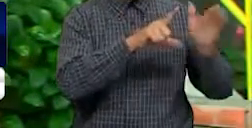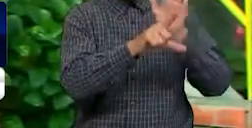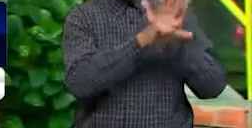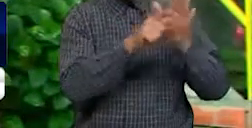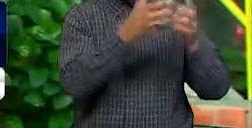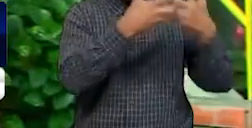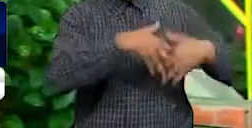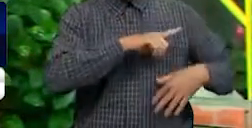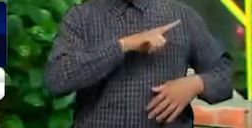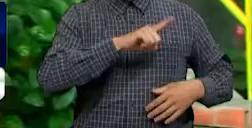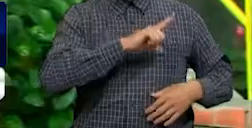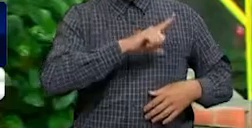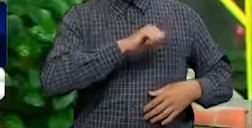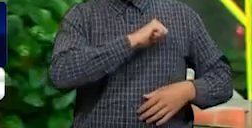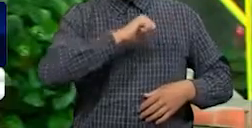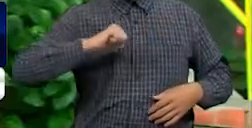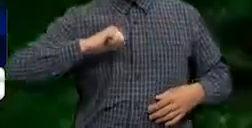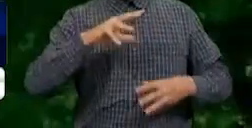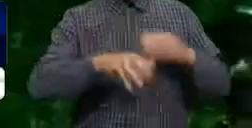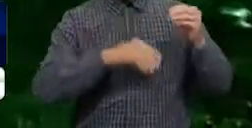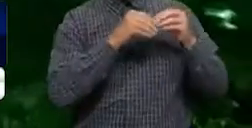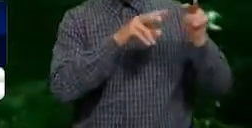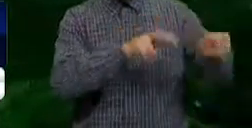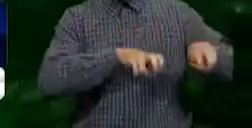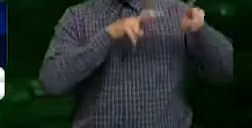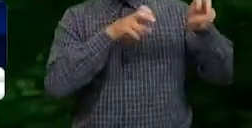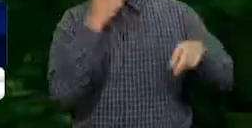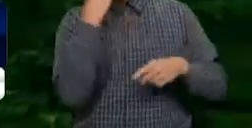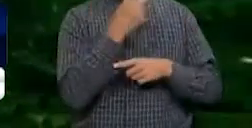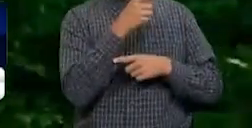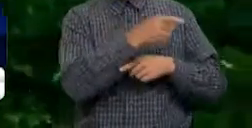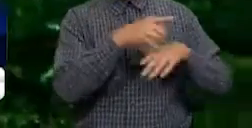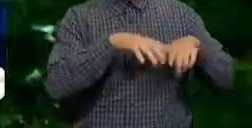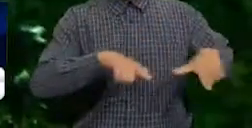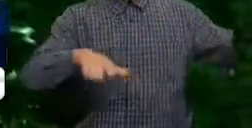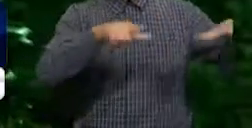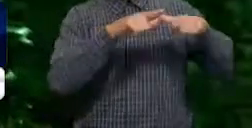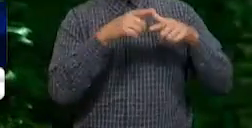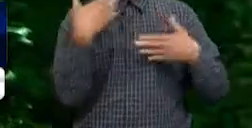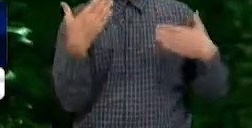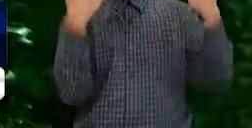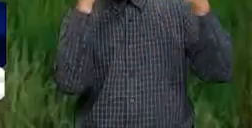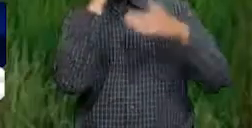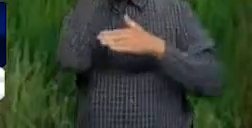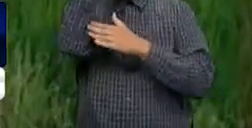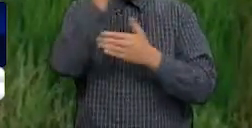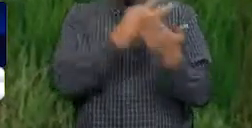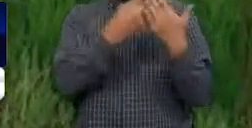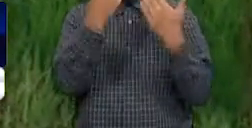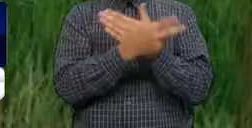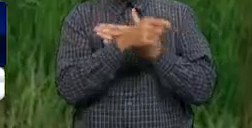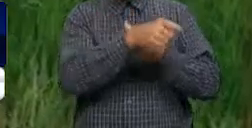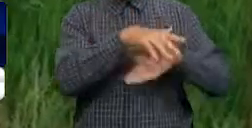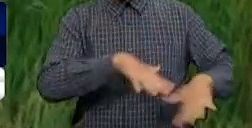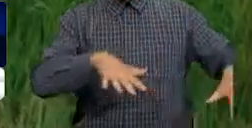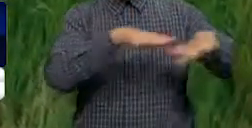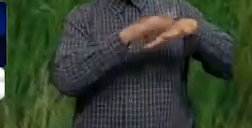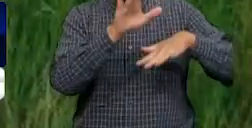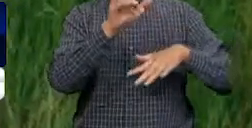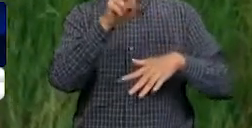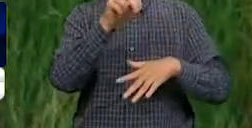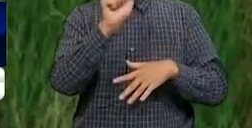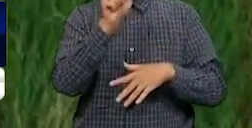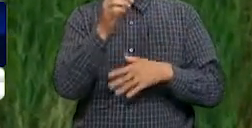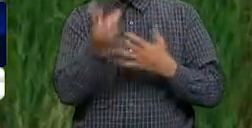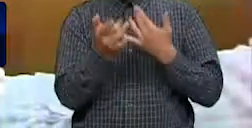lo explota económicamente. La función del predio era servir para proyectos productivos del corregimiento Buena Esperanza, zona rural